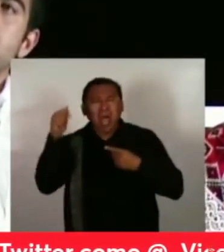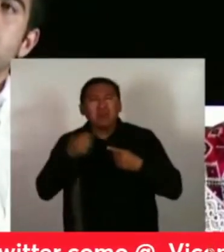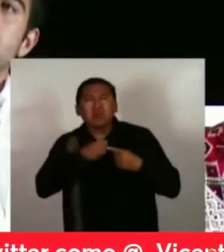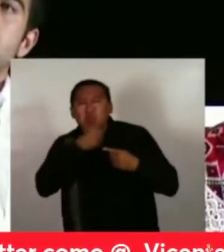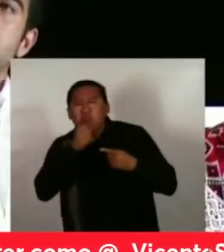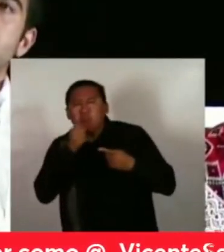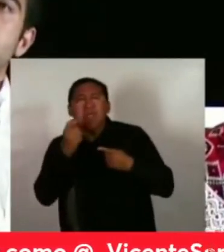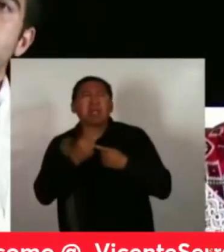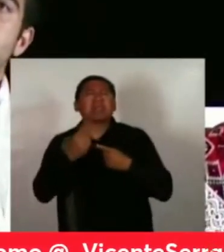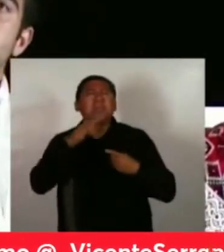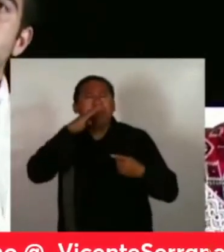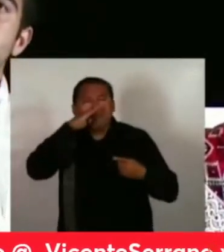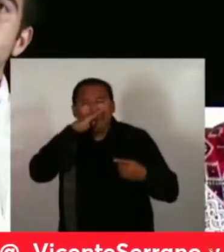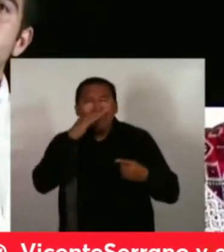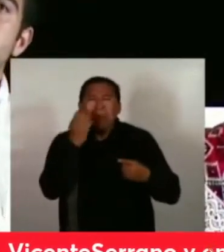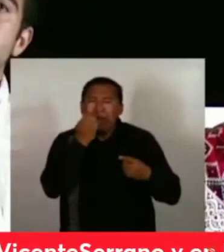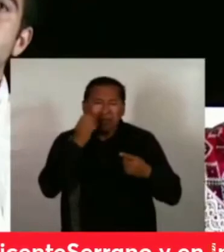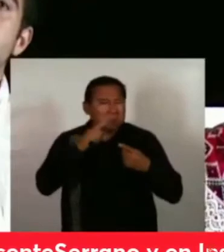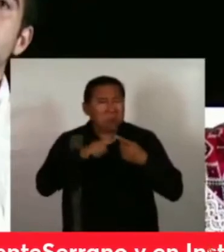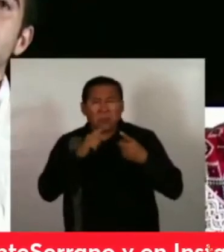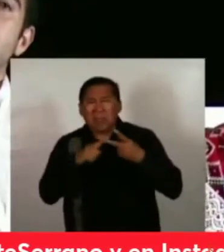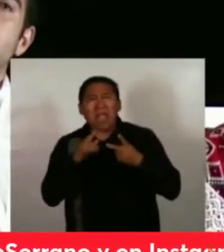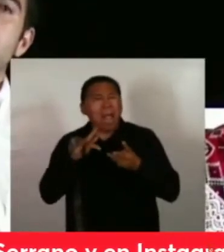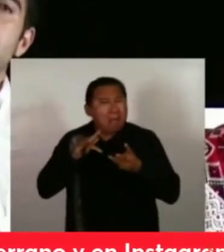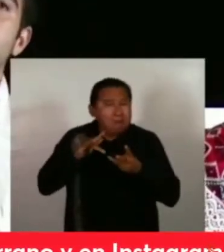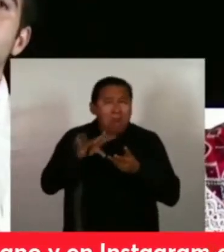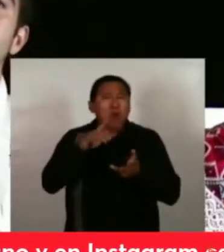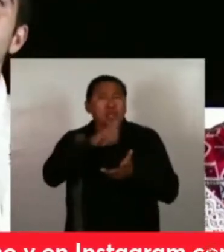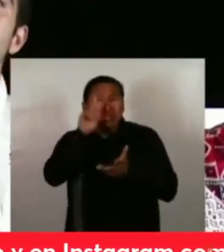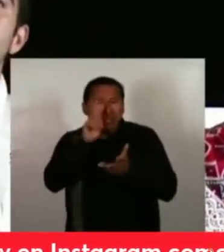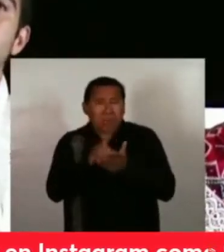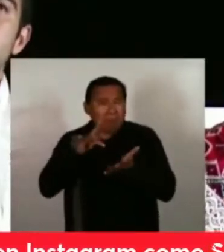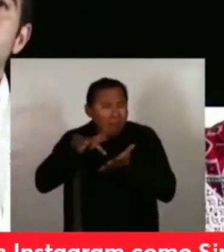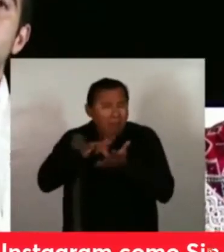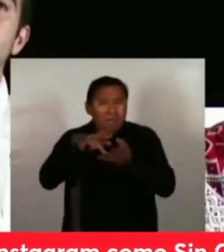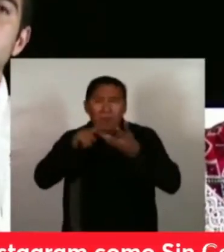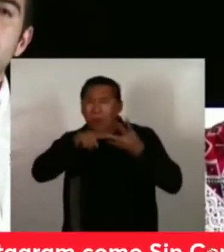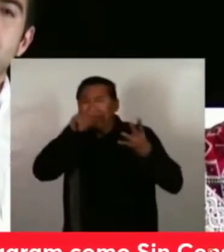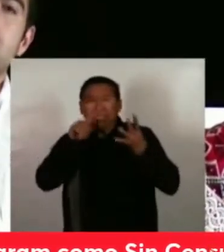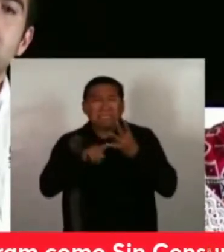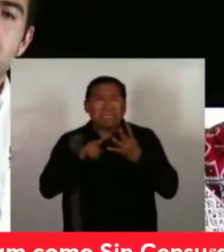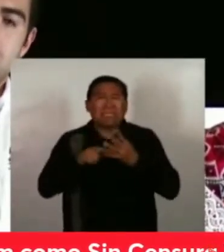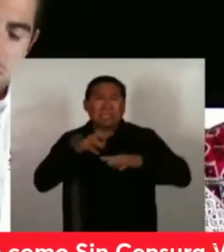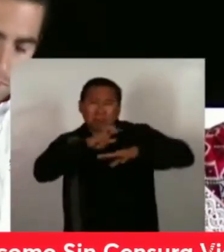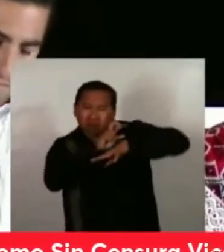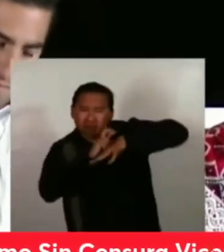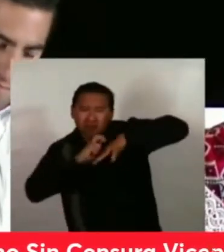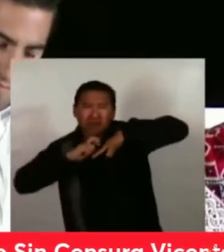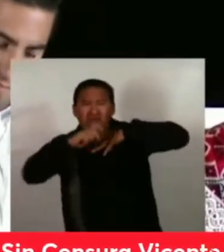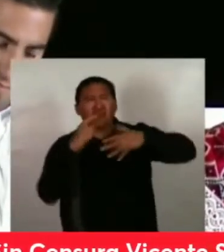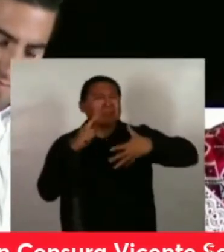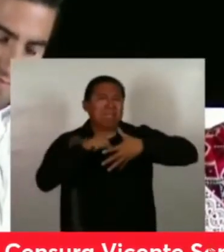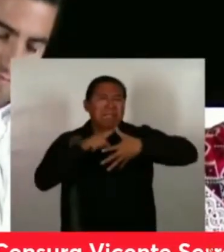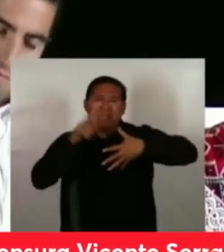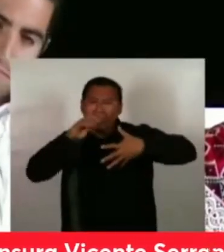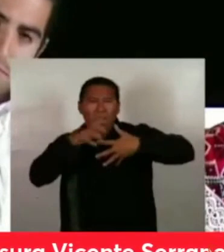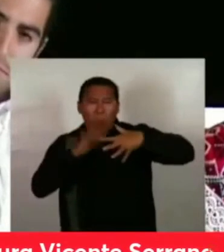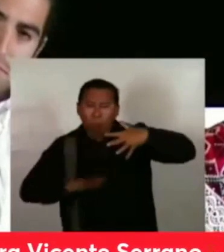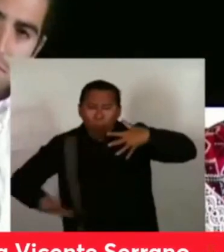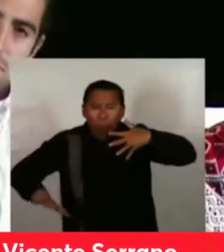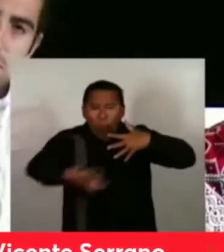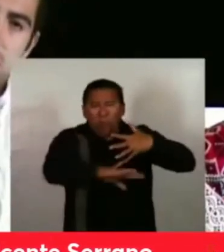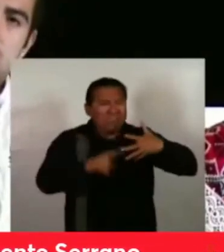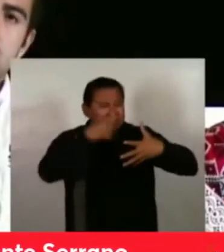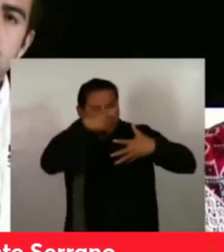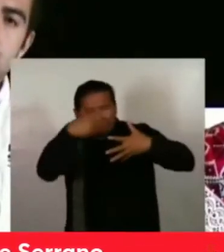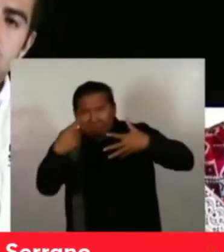mayor, becas, apoyo a personas con discapacidad, el Tren Maya, el Interoceánico,